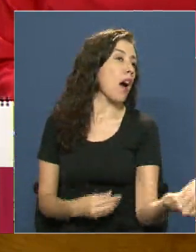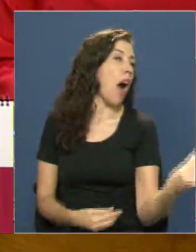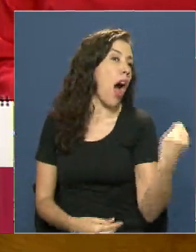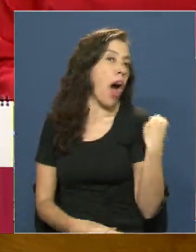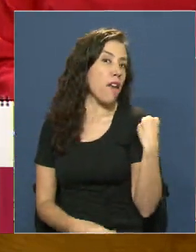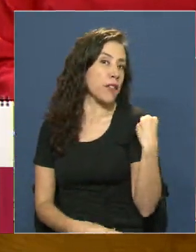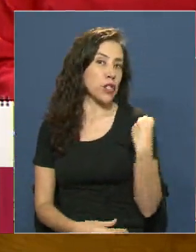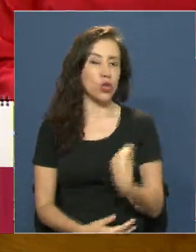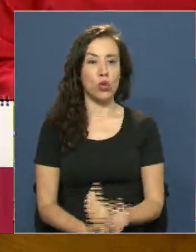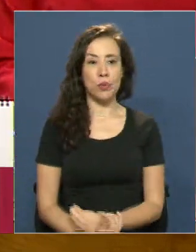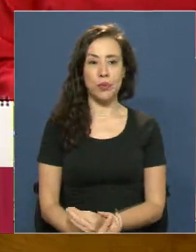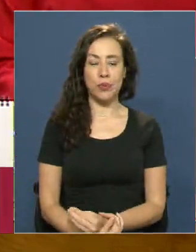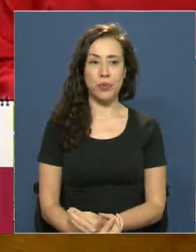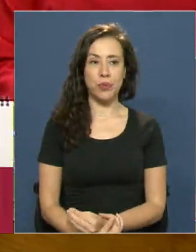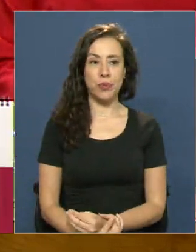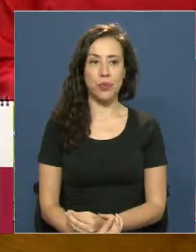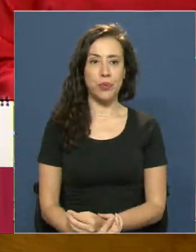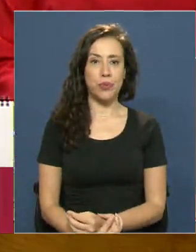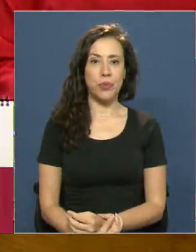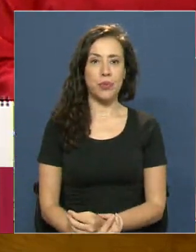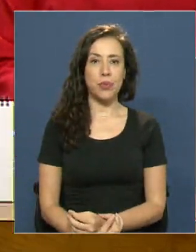informar.